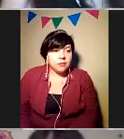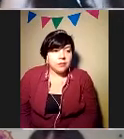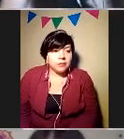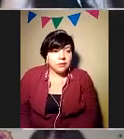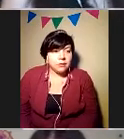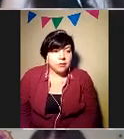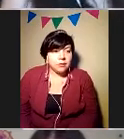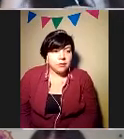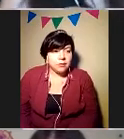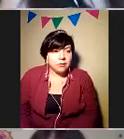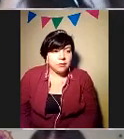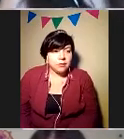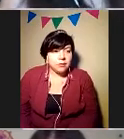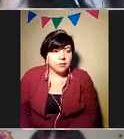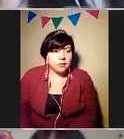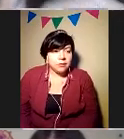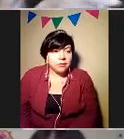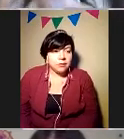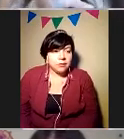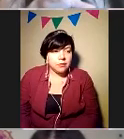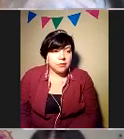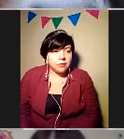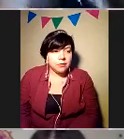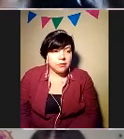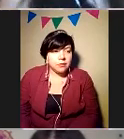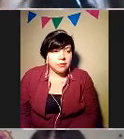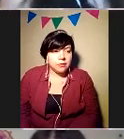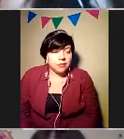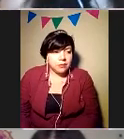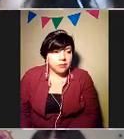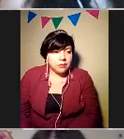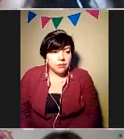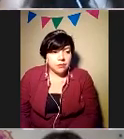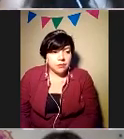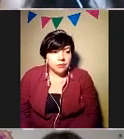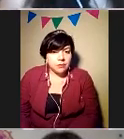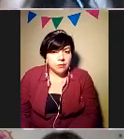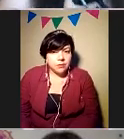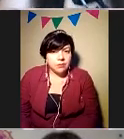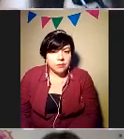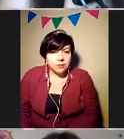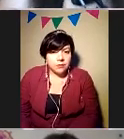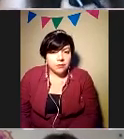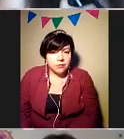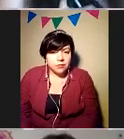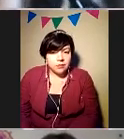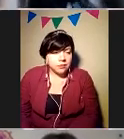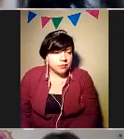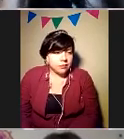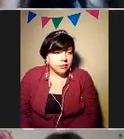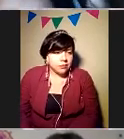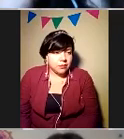empresa de camisas en Chile. Y quien llega y se enfrenta a esta realidad es Luis Alberto